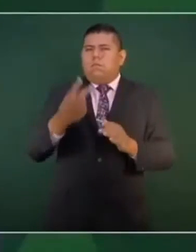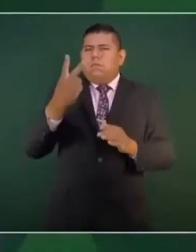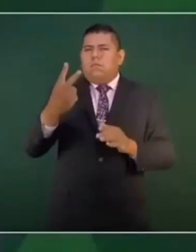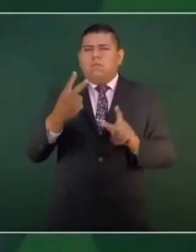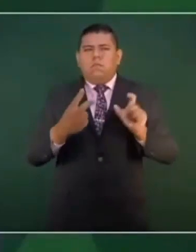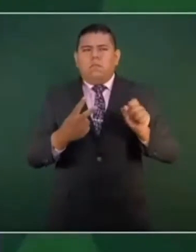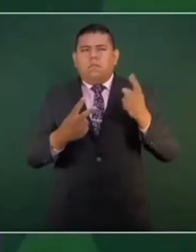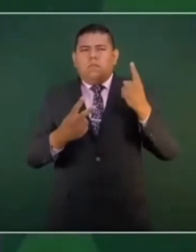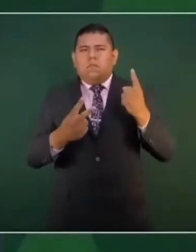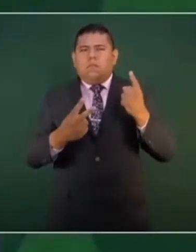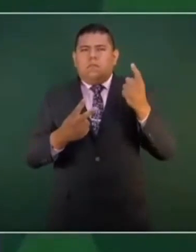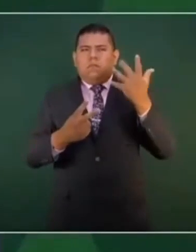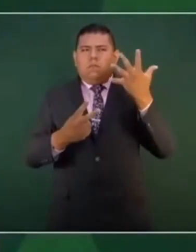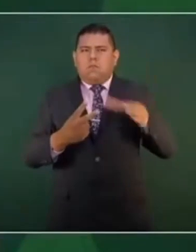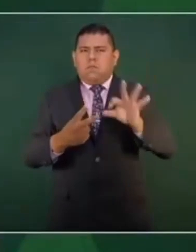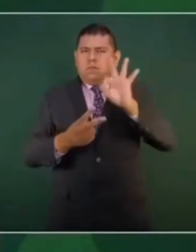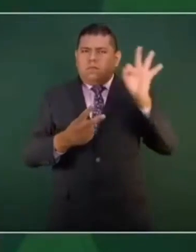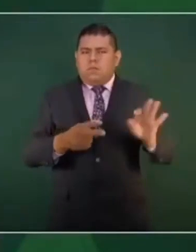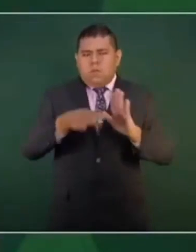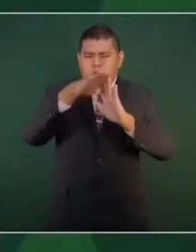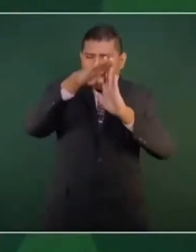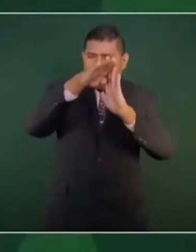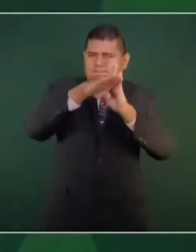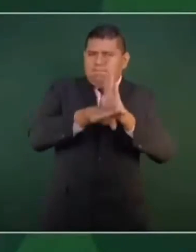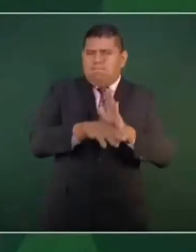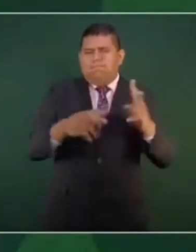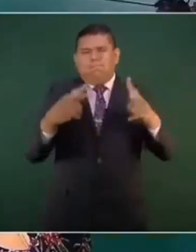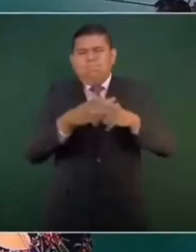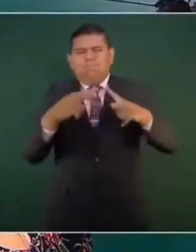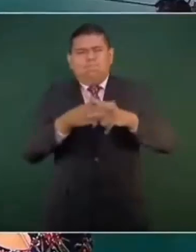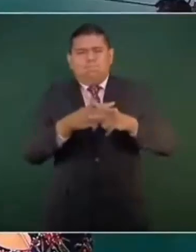del 21 al 22 del 10%.